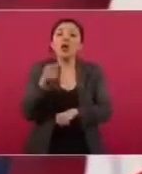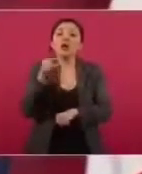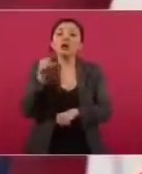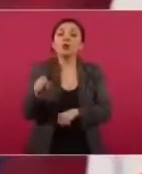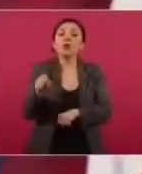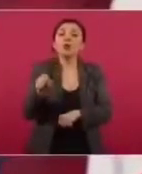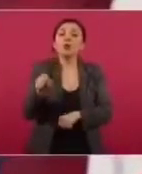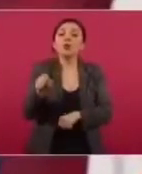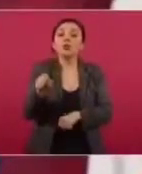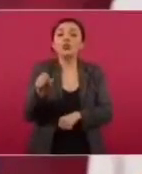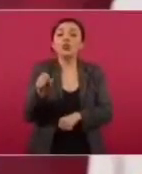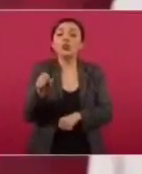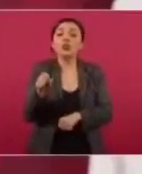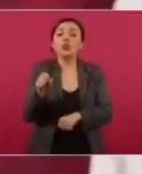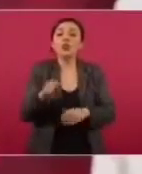haber